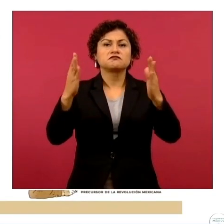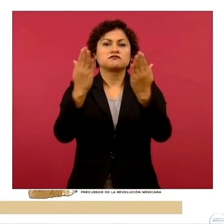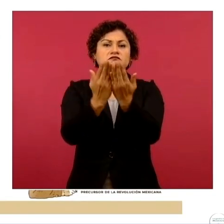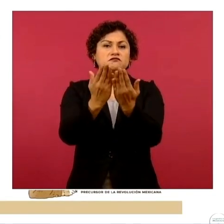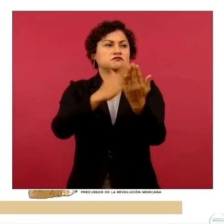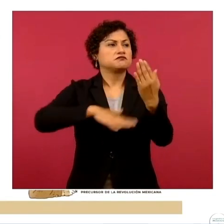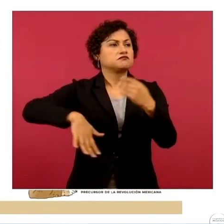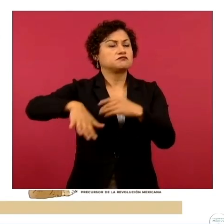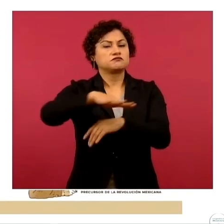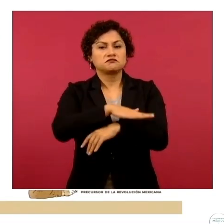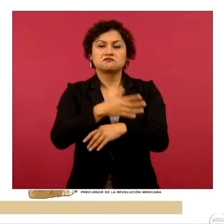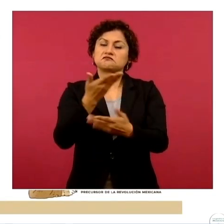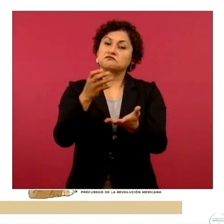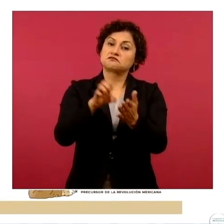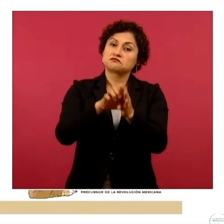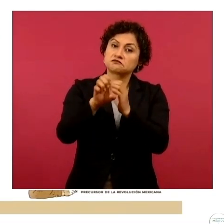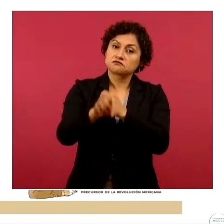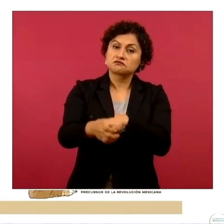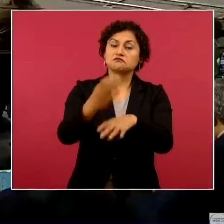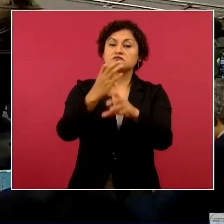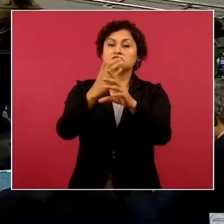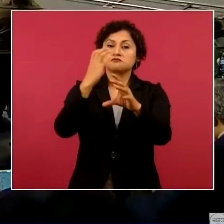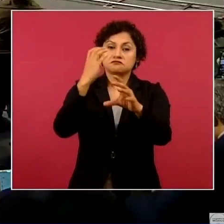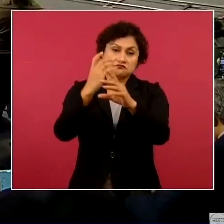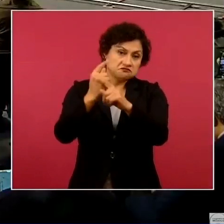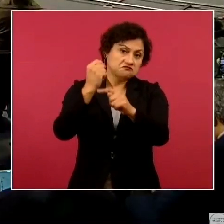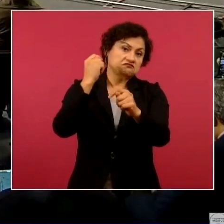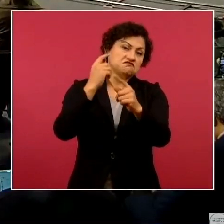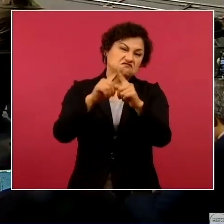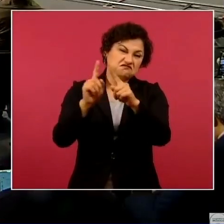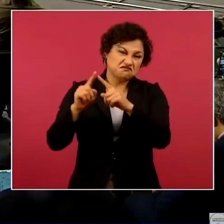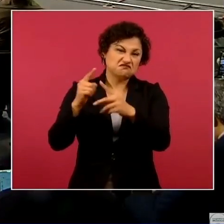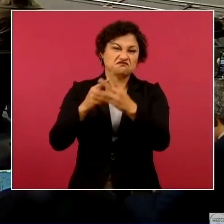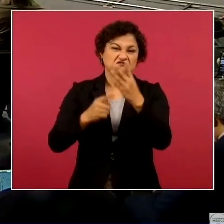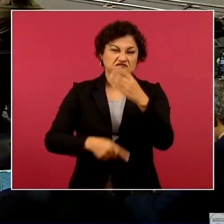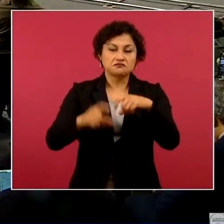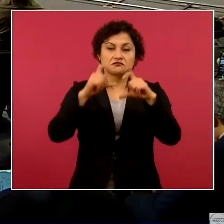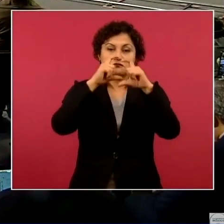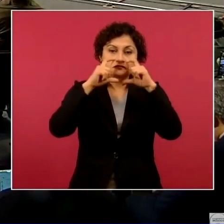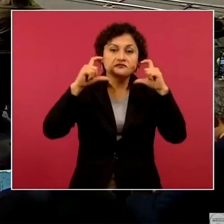cerrados como el transporte. Su utilidad se va perdiendo conforme se trata de un